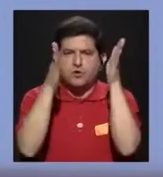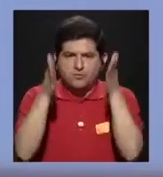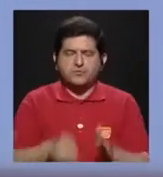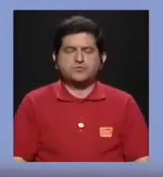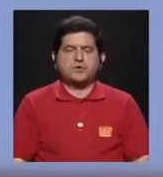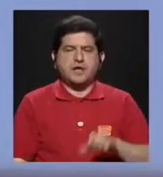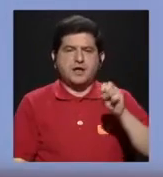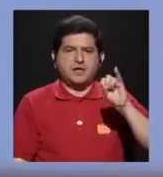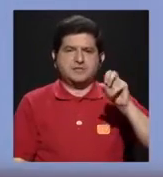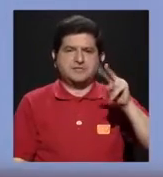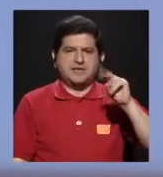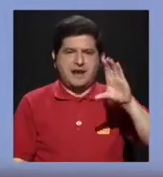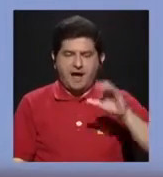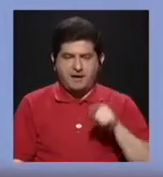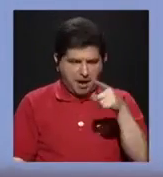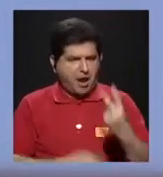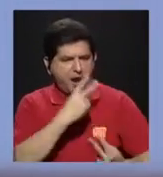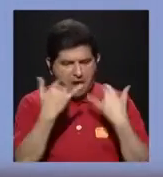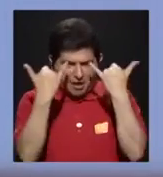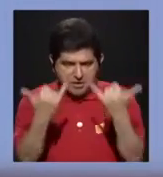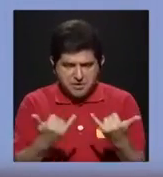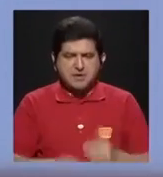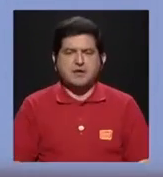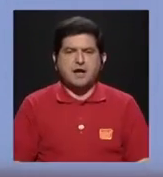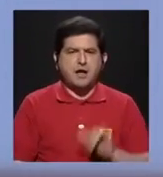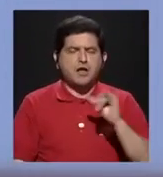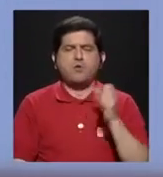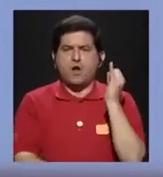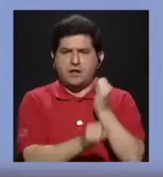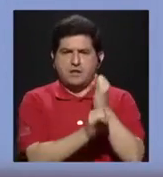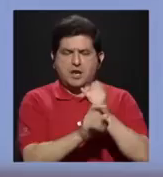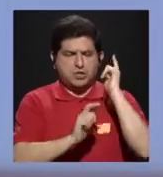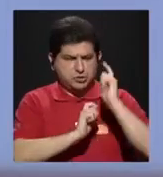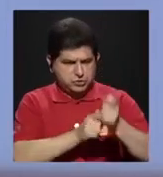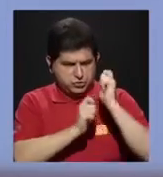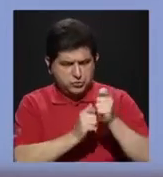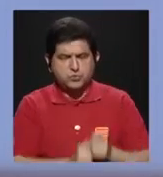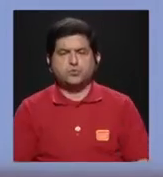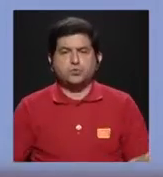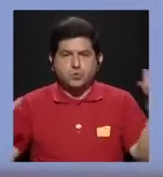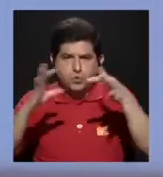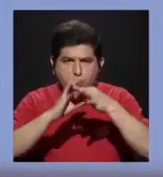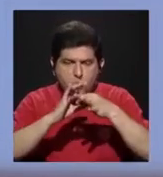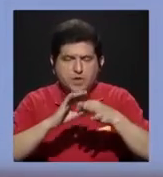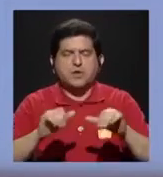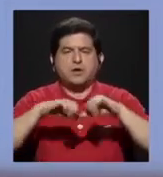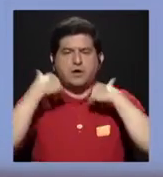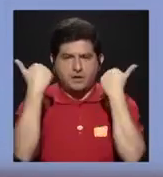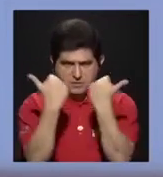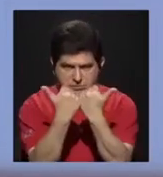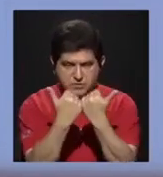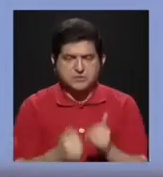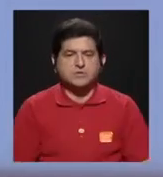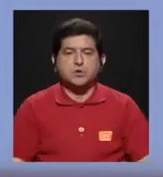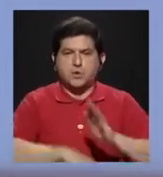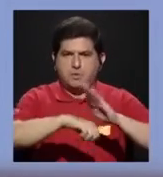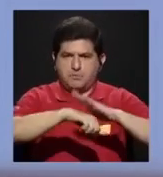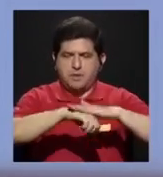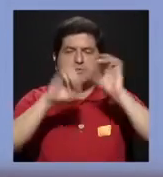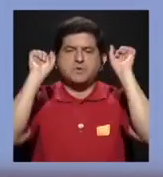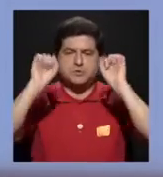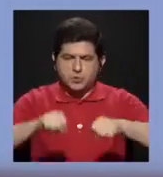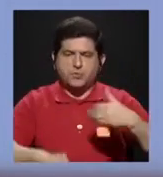del SINAC de ACOPAC las han visitado, el funcionario de Incopesca también. Entonces, hay un enlace ahí, una asociación, para que esta licencia logre